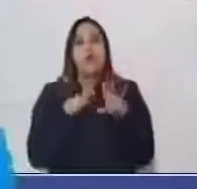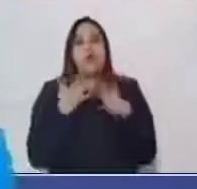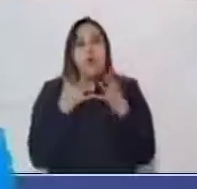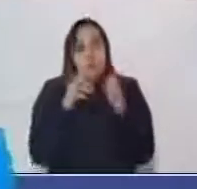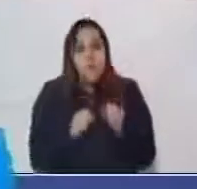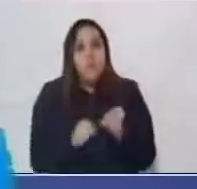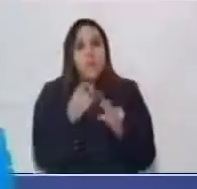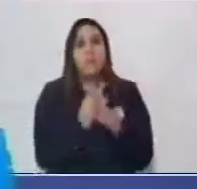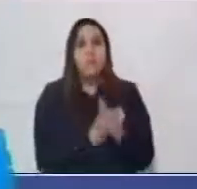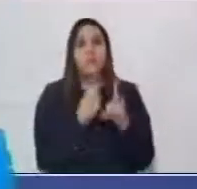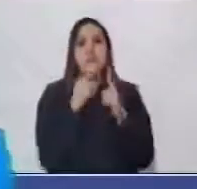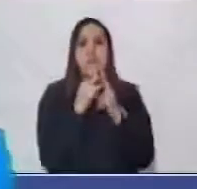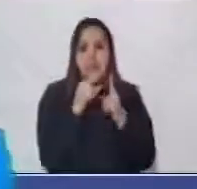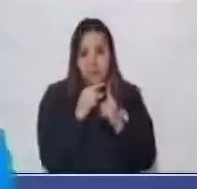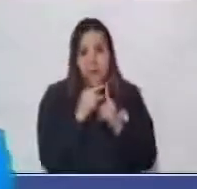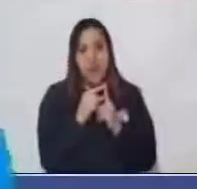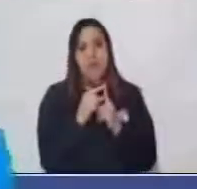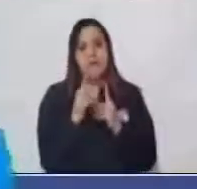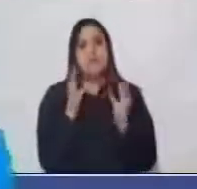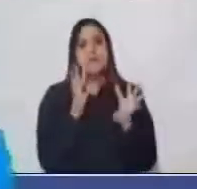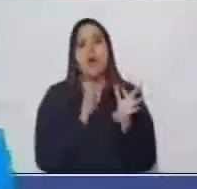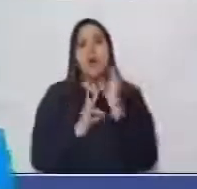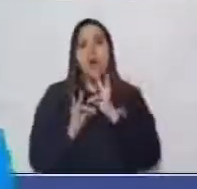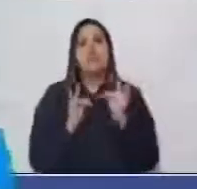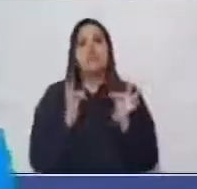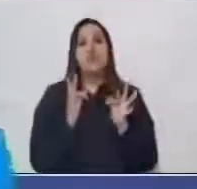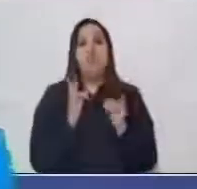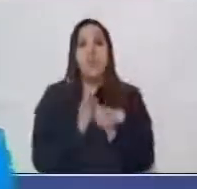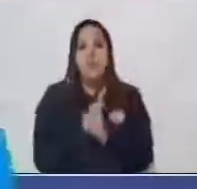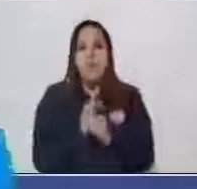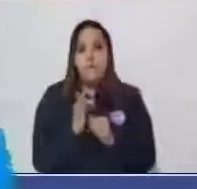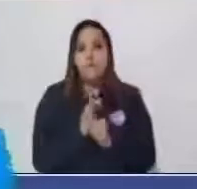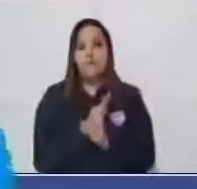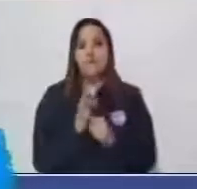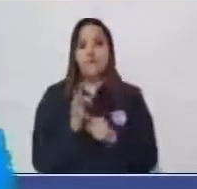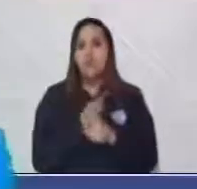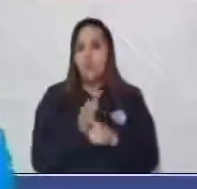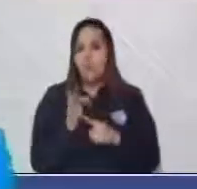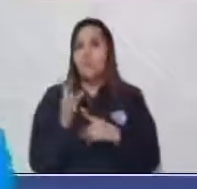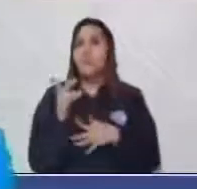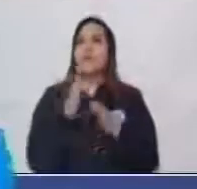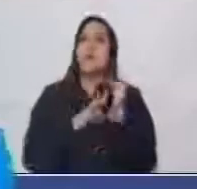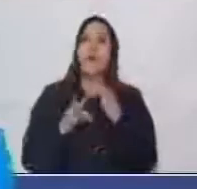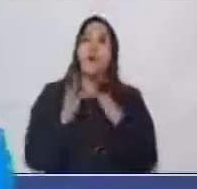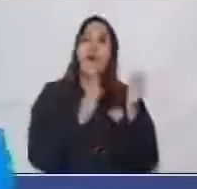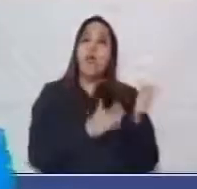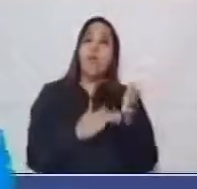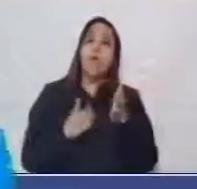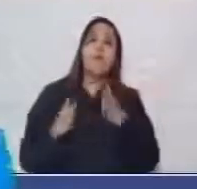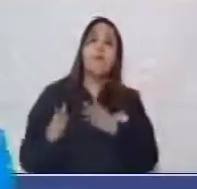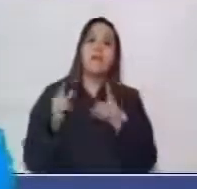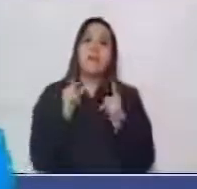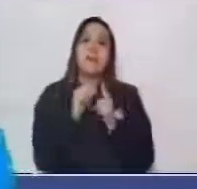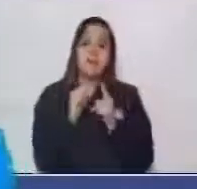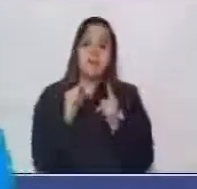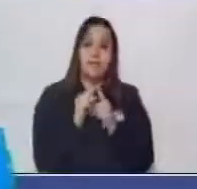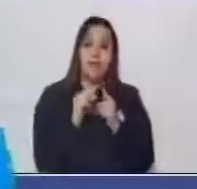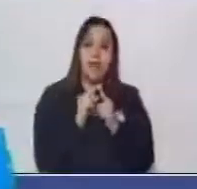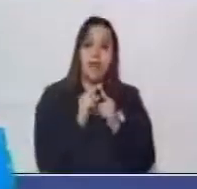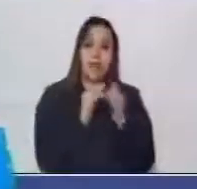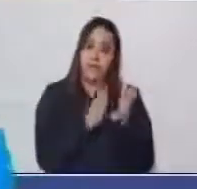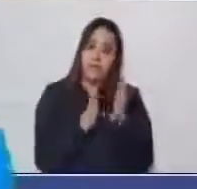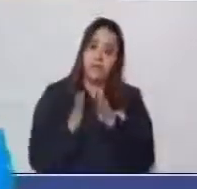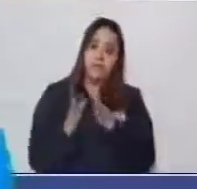oración, qué función cumple, cuál es el orden de la oración simple y cuál es el orden de la oración